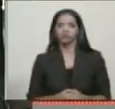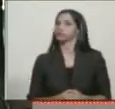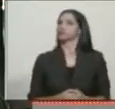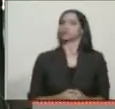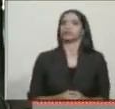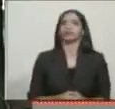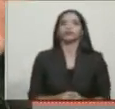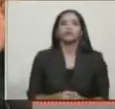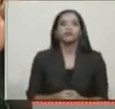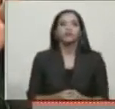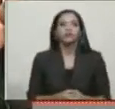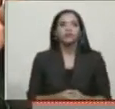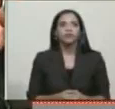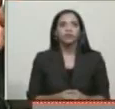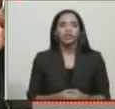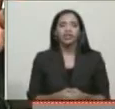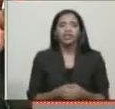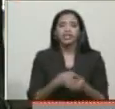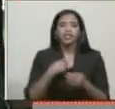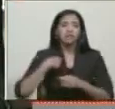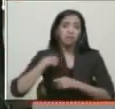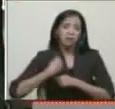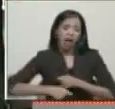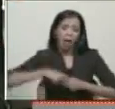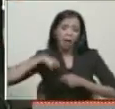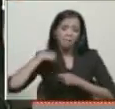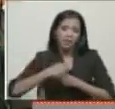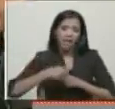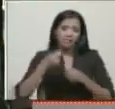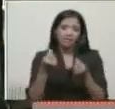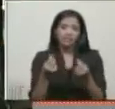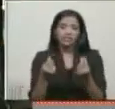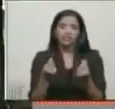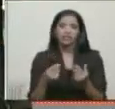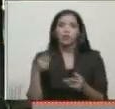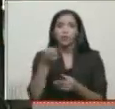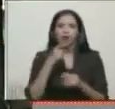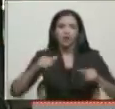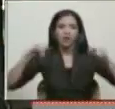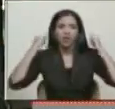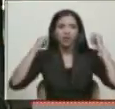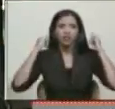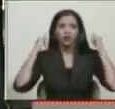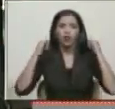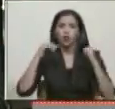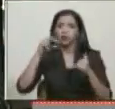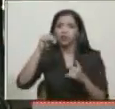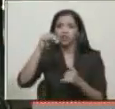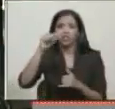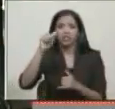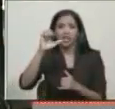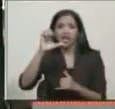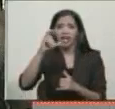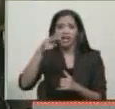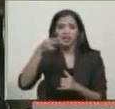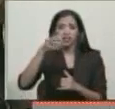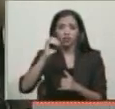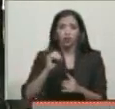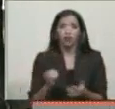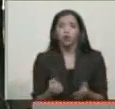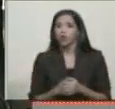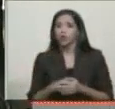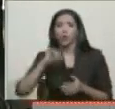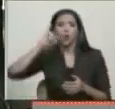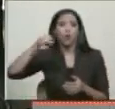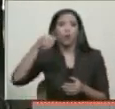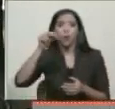Están gastándose un dineral. Están buscando un concierto con Nacho, con Juanes, con Carlos Vives. Hermano,